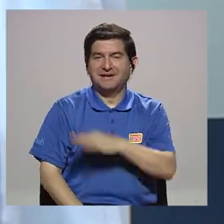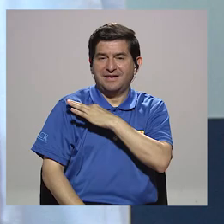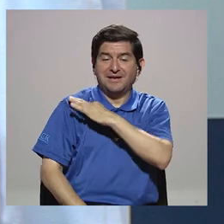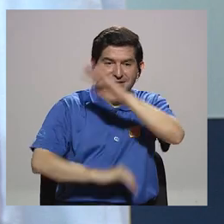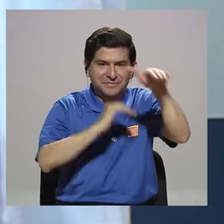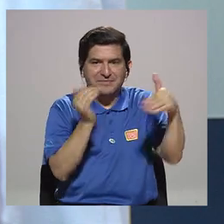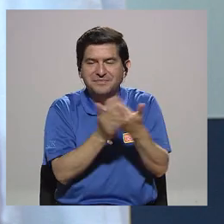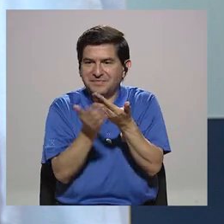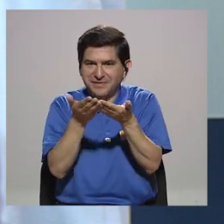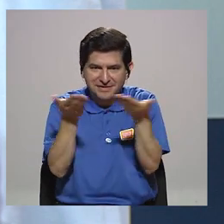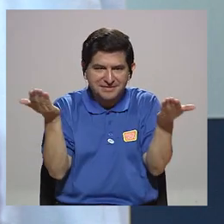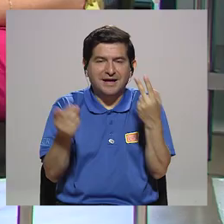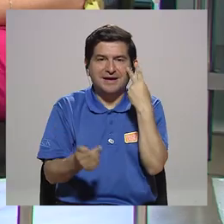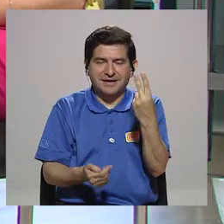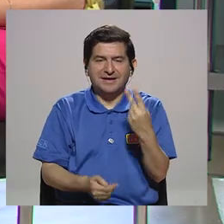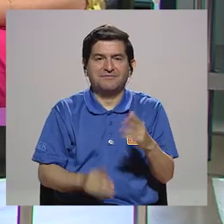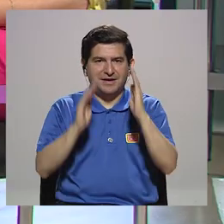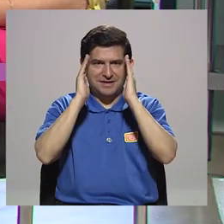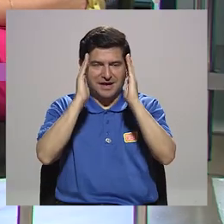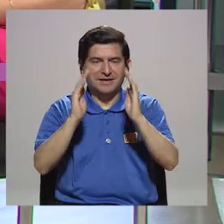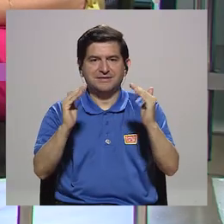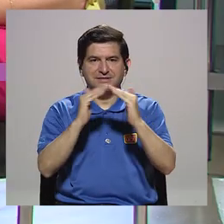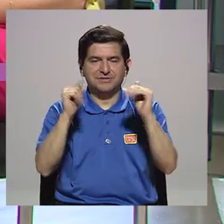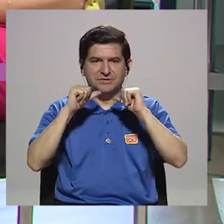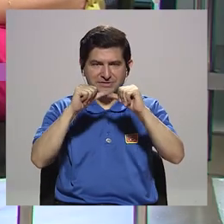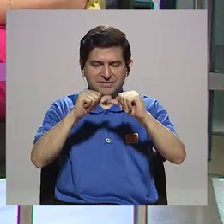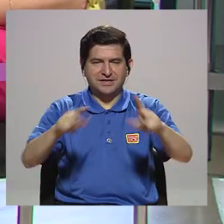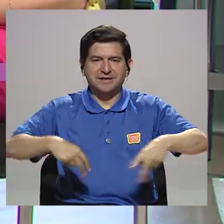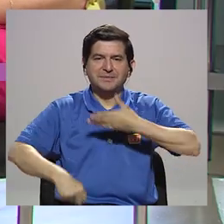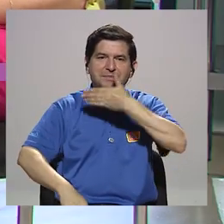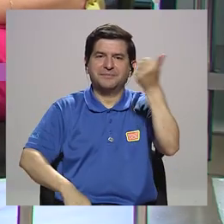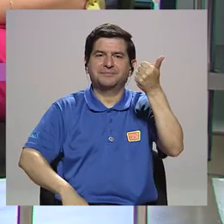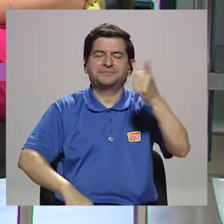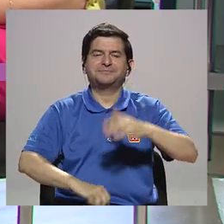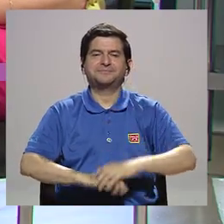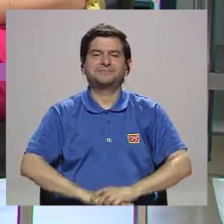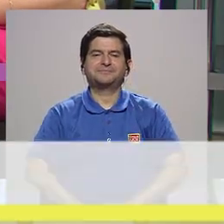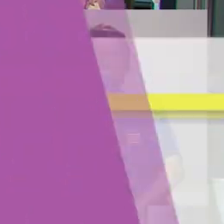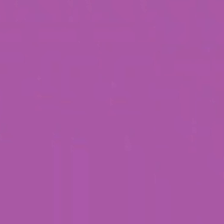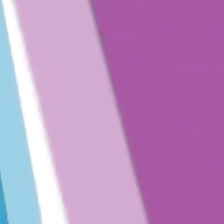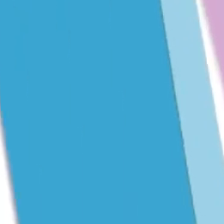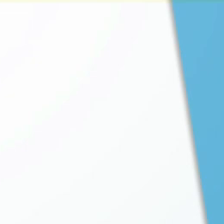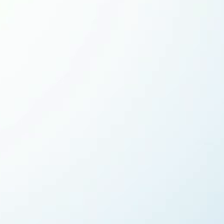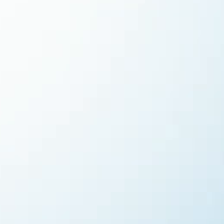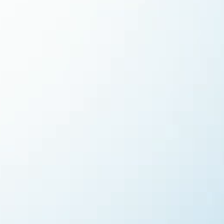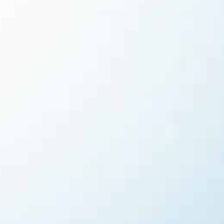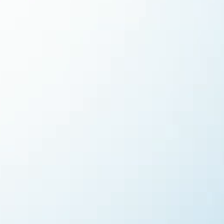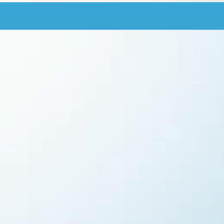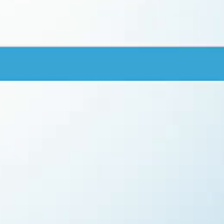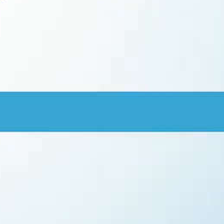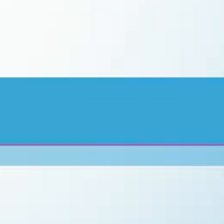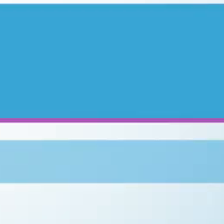Y les invitamos a todos quienes nos ven y nos escuchan en casa que continúen con más de Vivir Mejor.